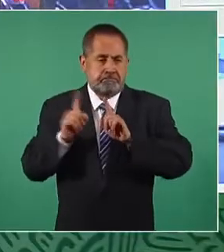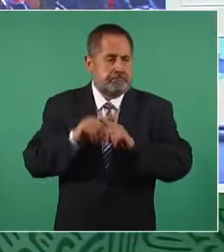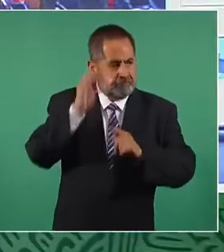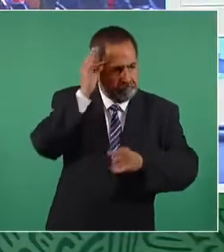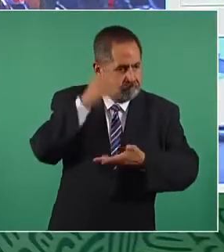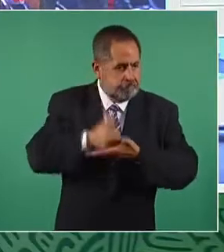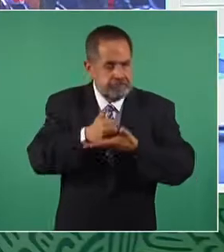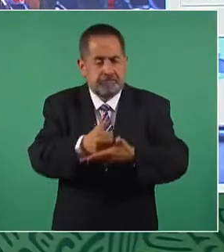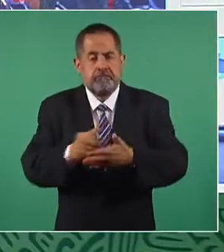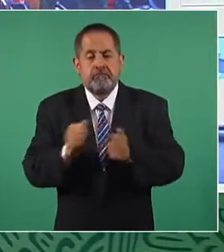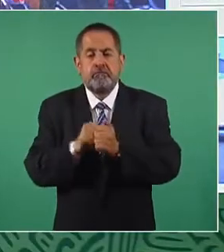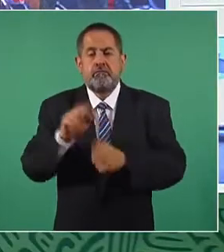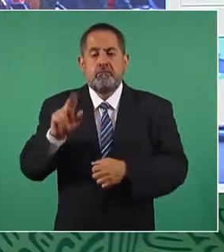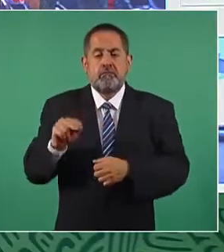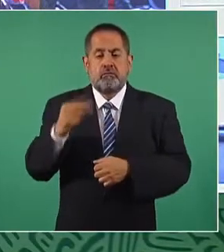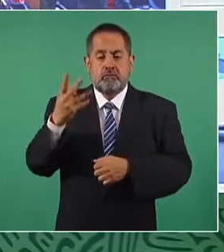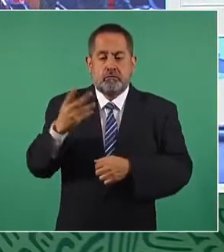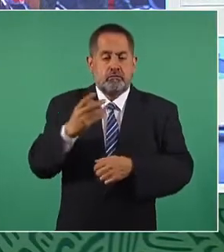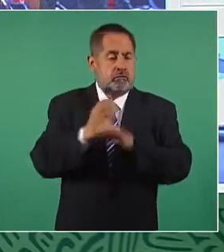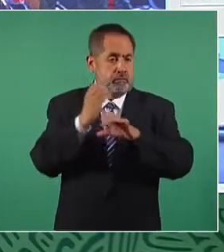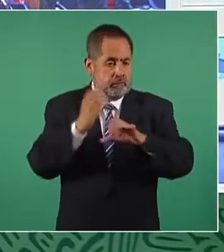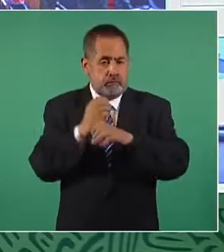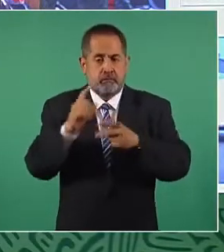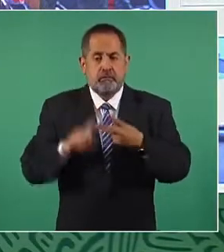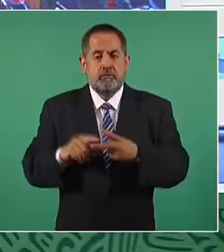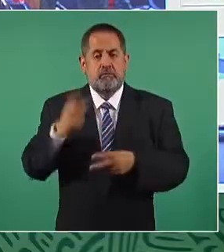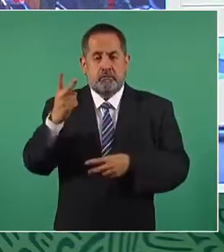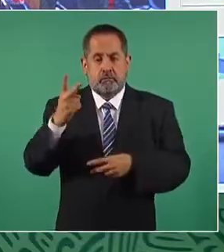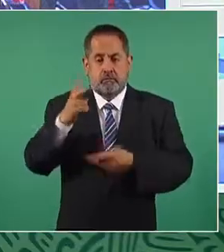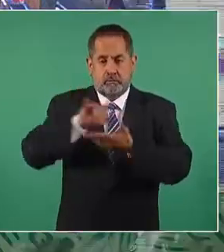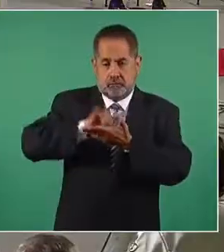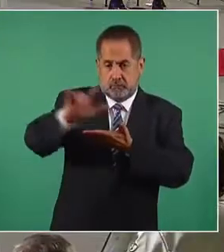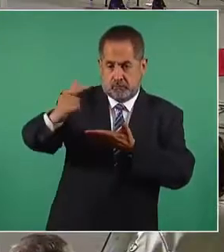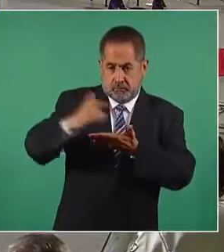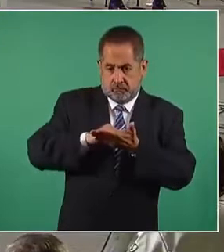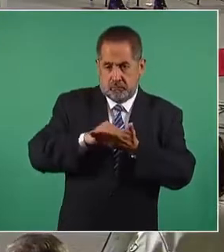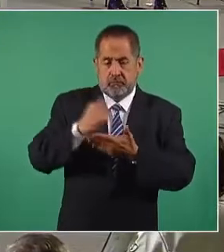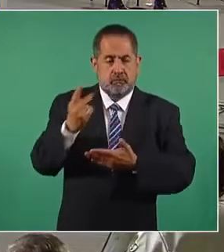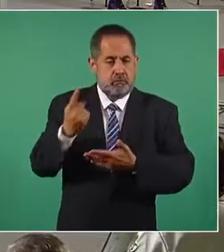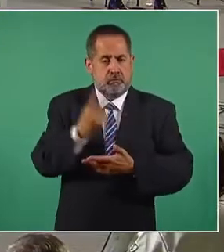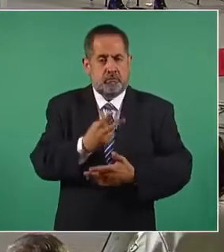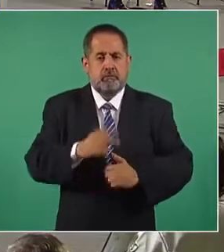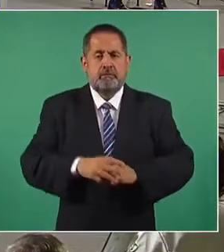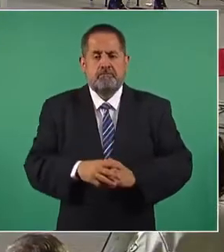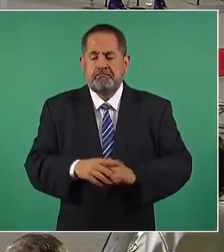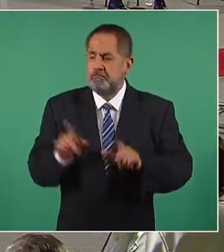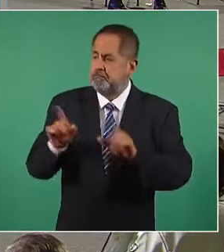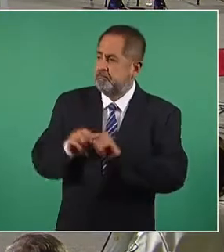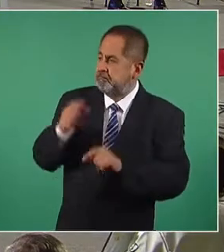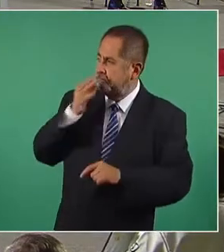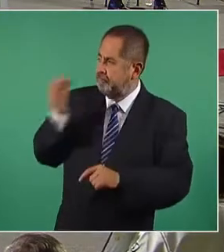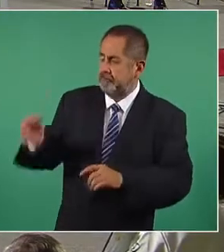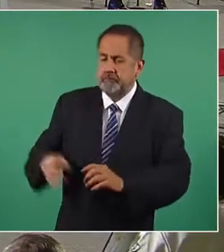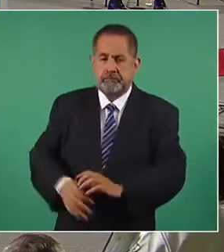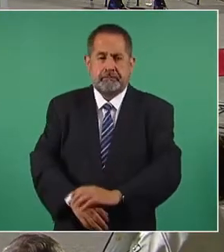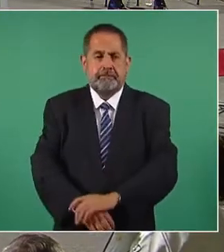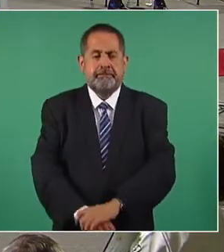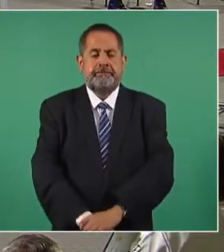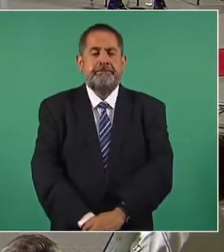84 vehículos y 2 aeronaves para hacer esta distribución. Es todo, señor presidente.